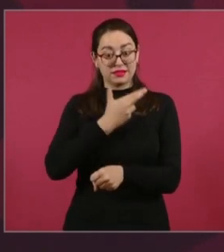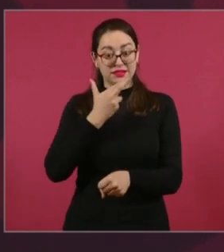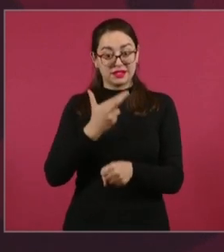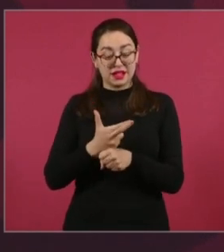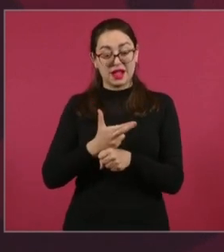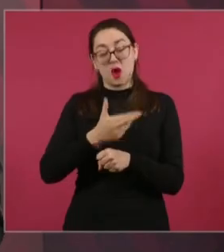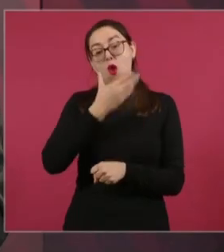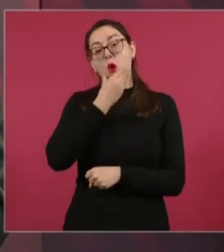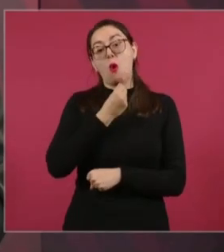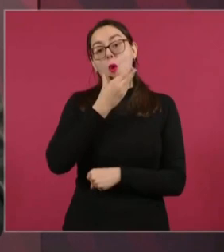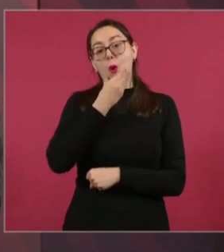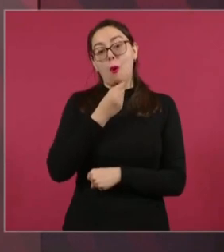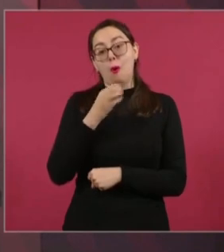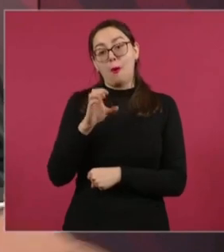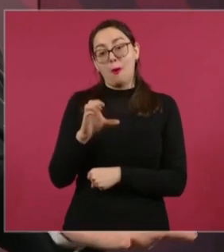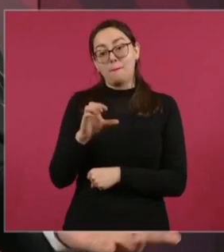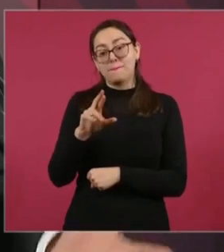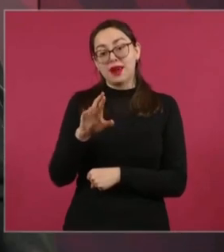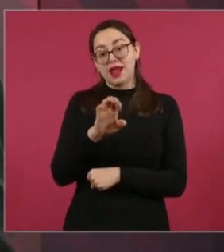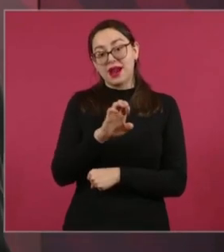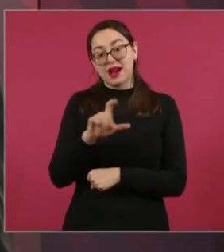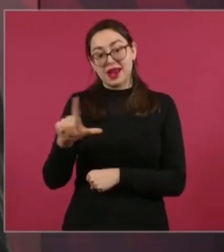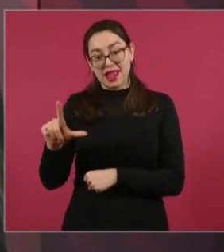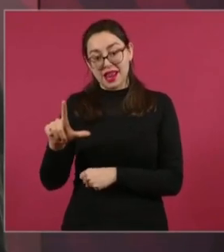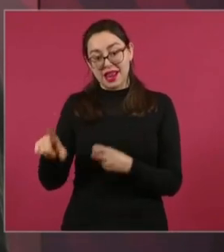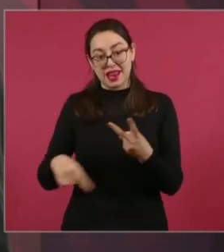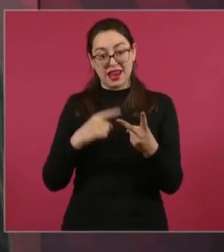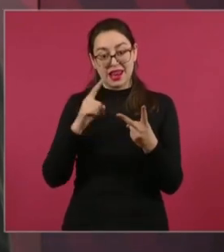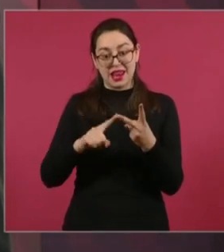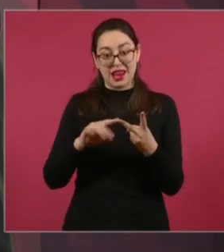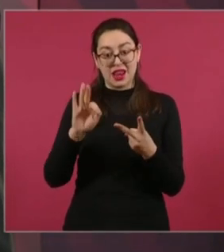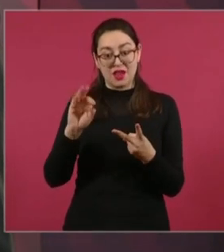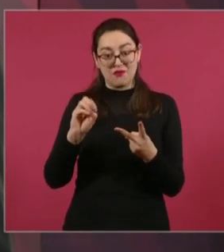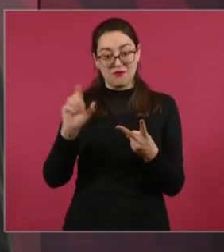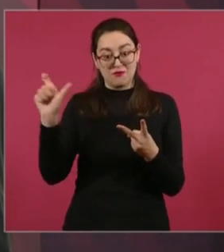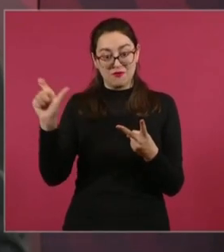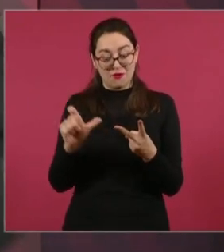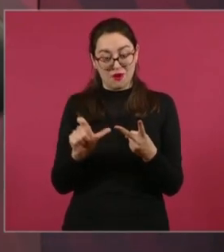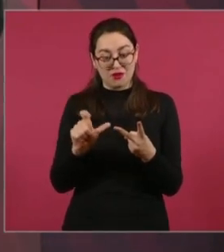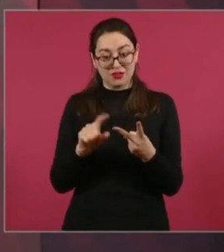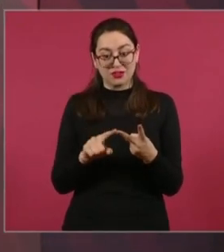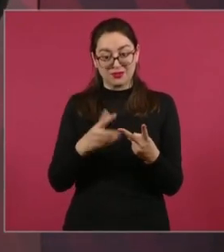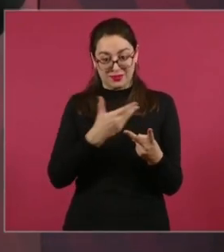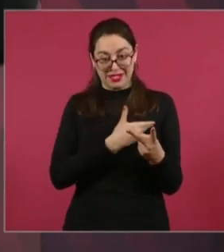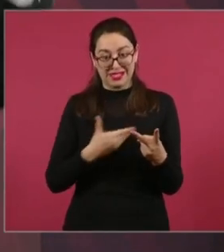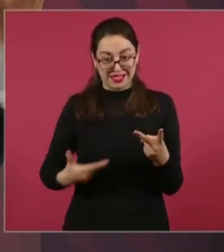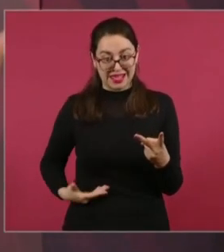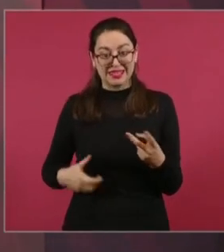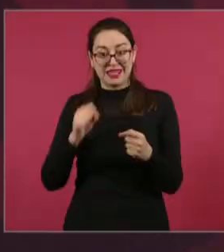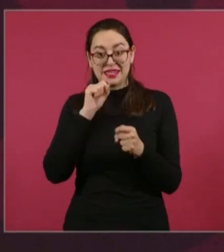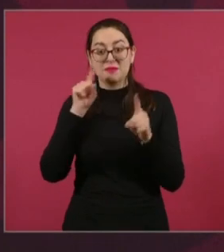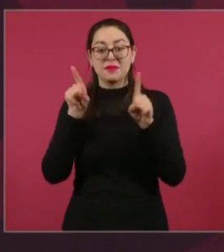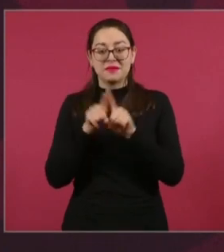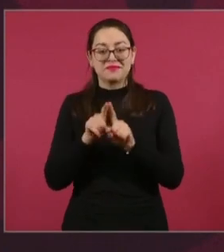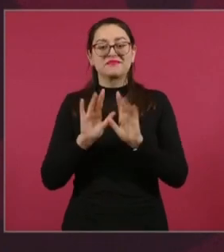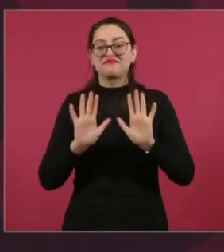Krill y Fox presidente y lo arman con Televisa.